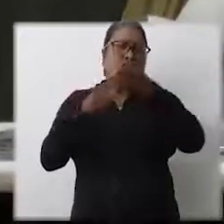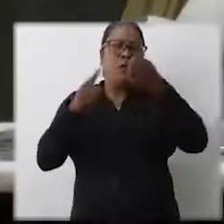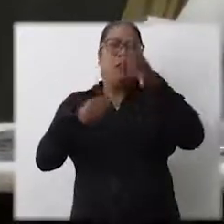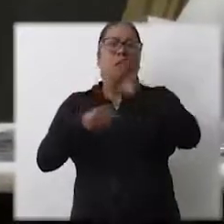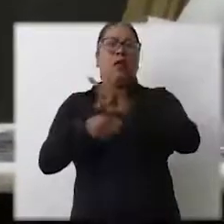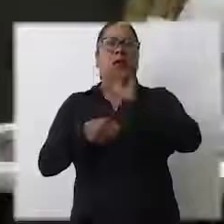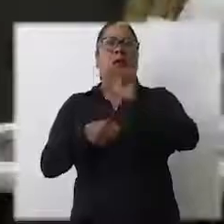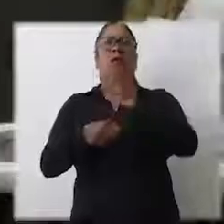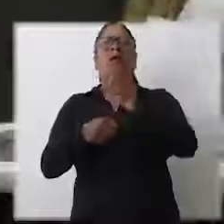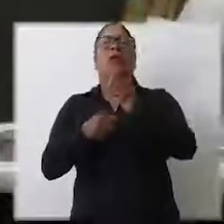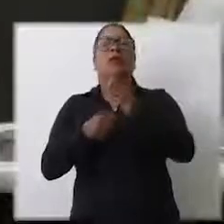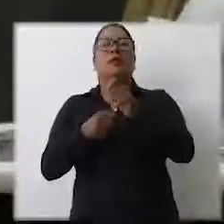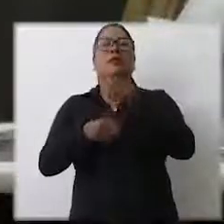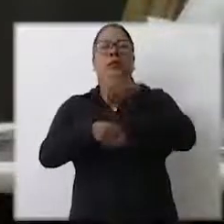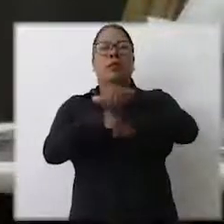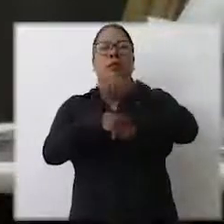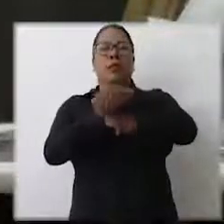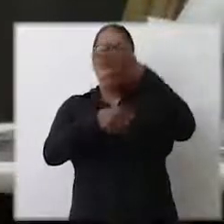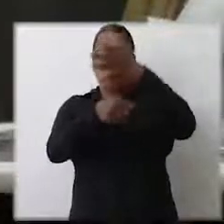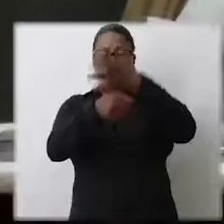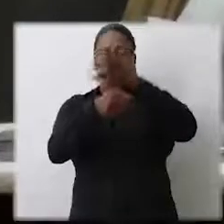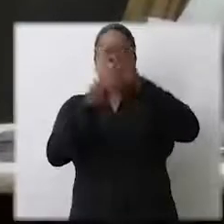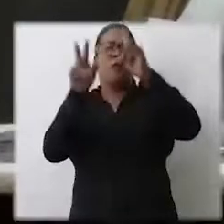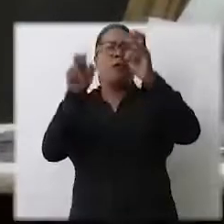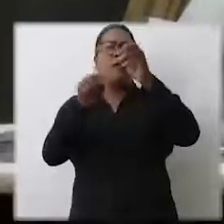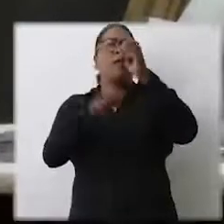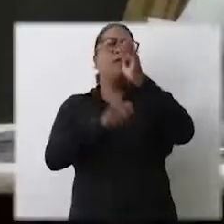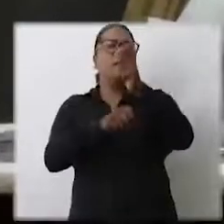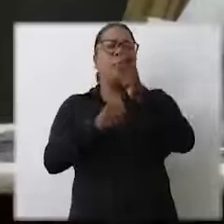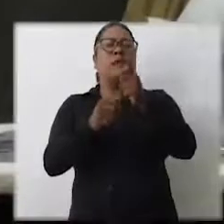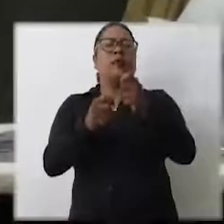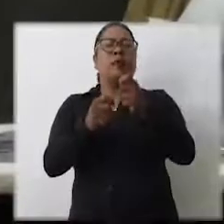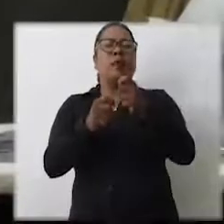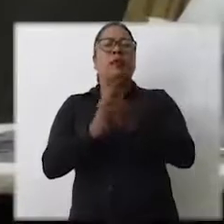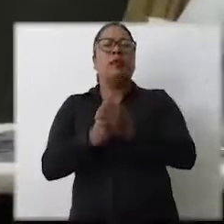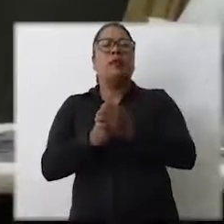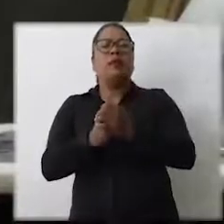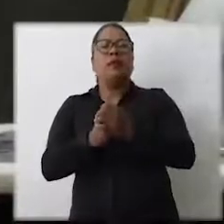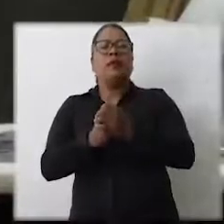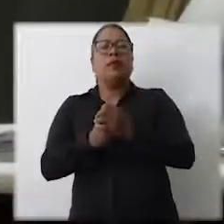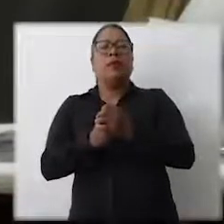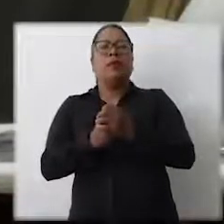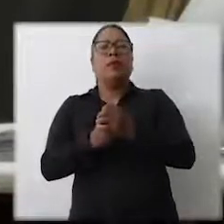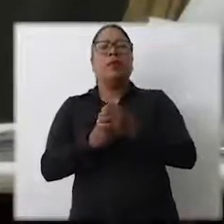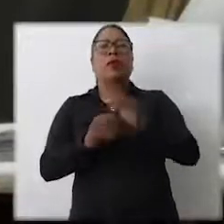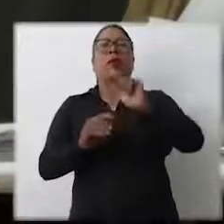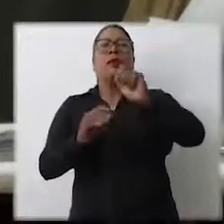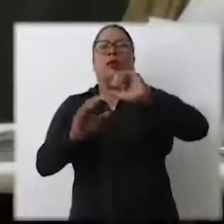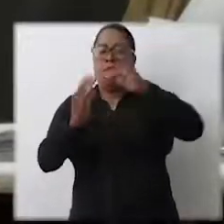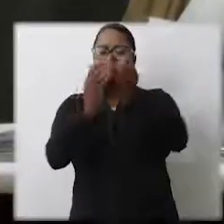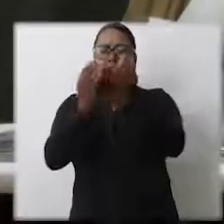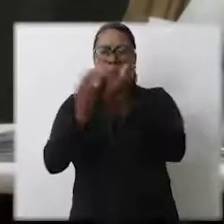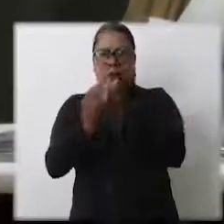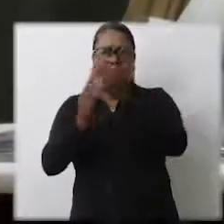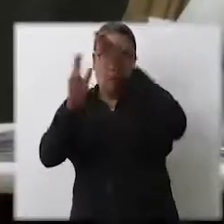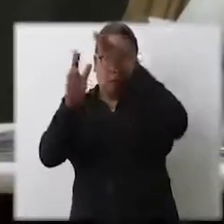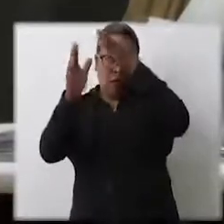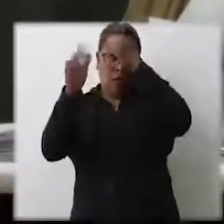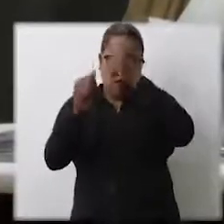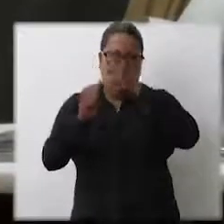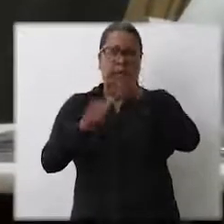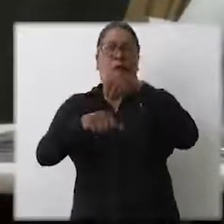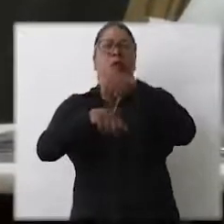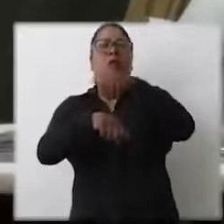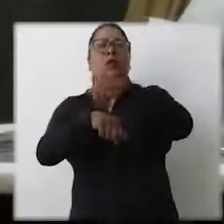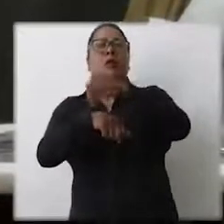fundamento en lo dispuesto por el artículo 46, fracción primera, del reglamento interno del honorable Ayuntamiento Constitucional del municipio de Oaxaca